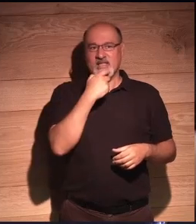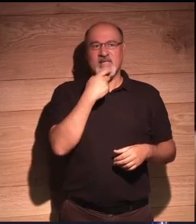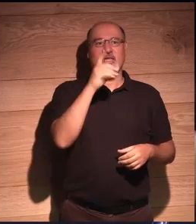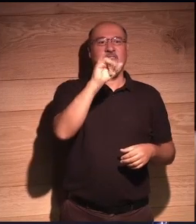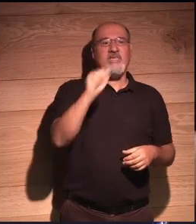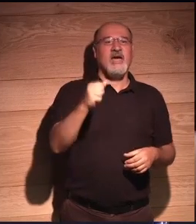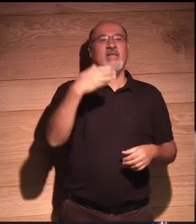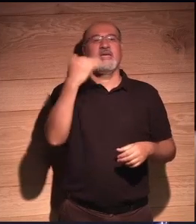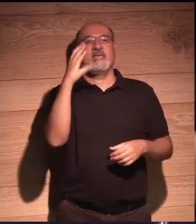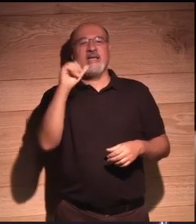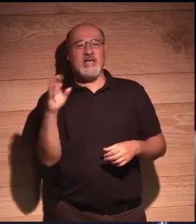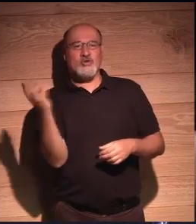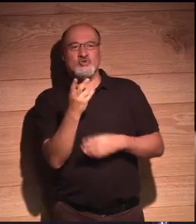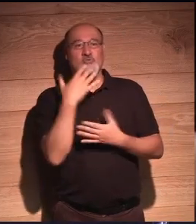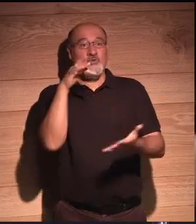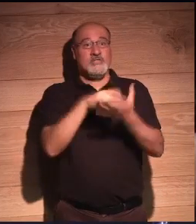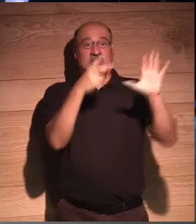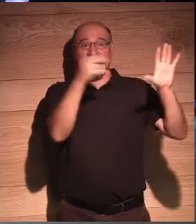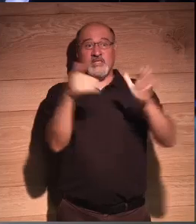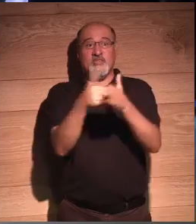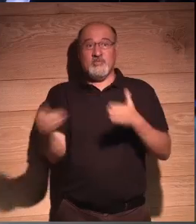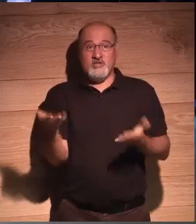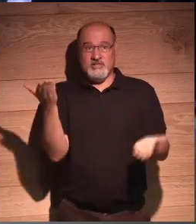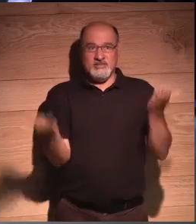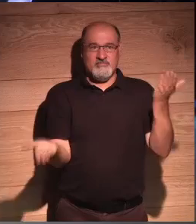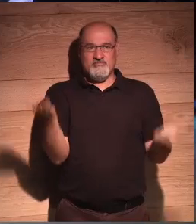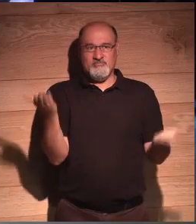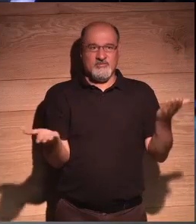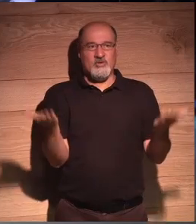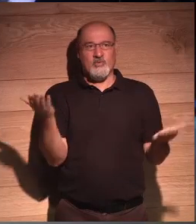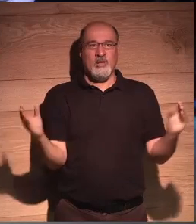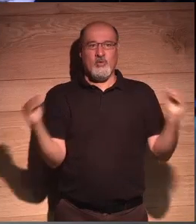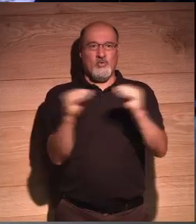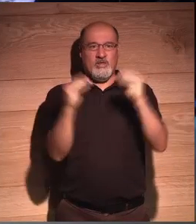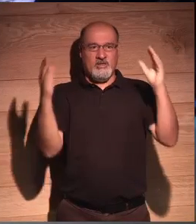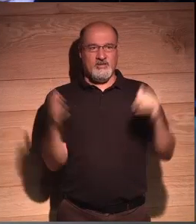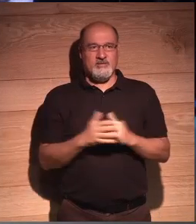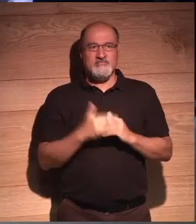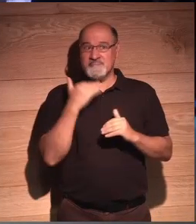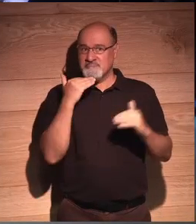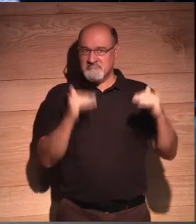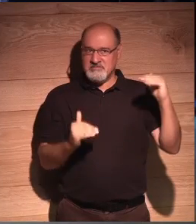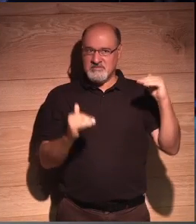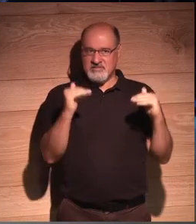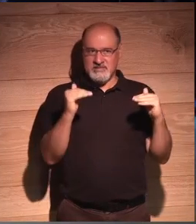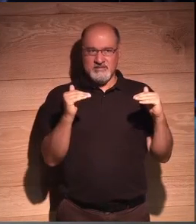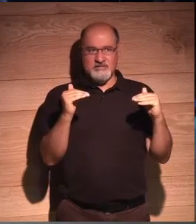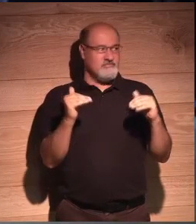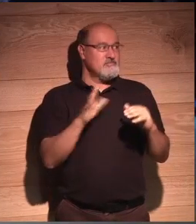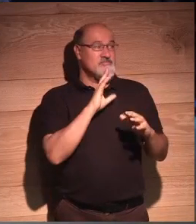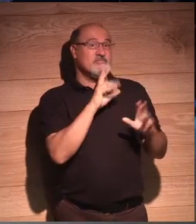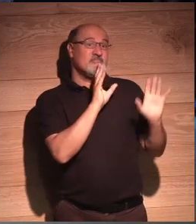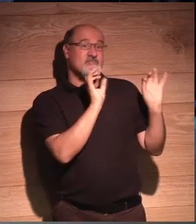de televisores que había, ¿eh? Sí, pero no me negarás que ya es un cambio de paradigma que se acerca un poco al como mundo cuando Sálvame dicen, no tiene